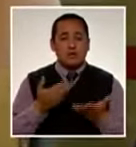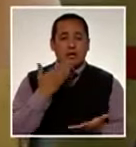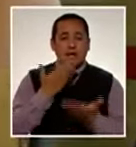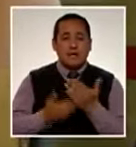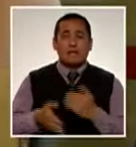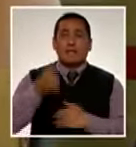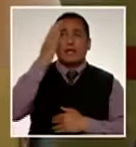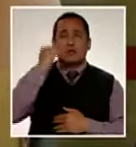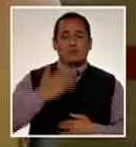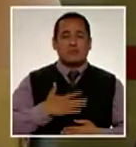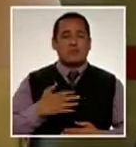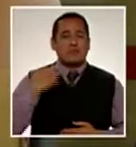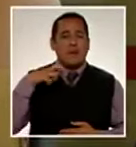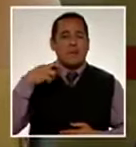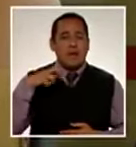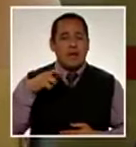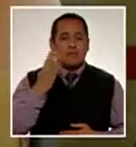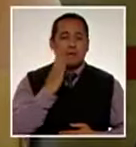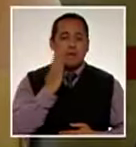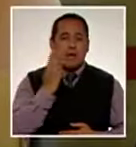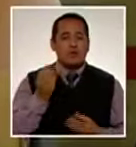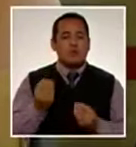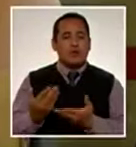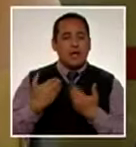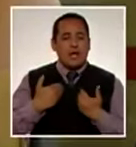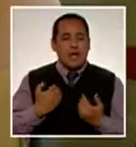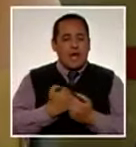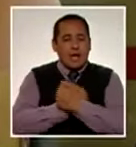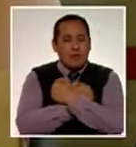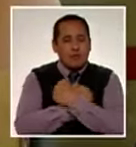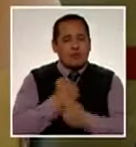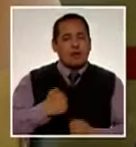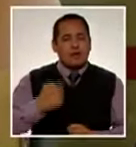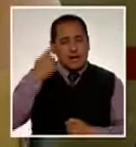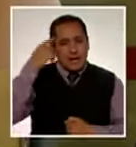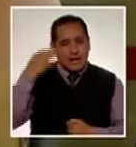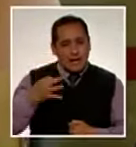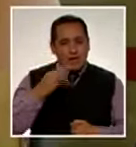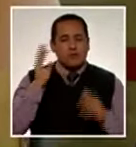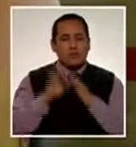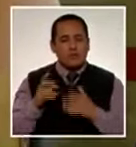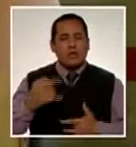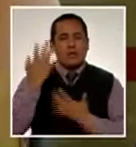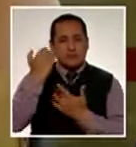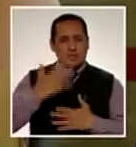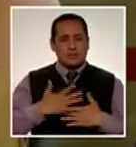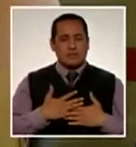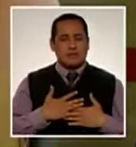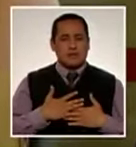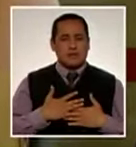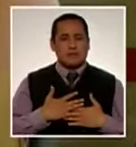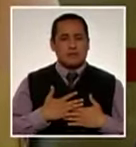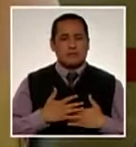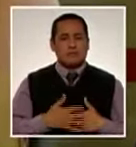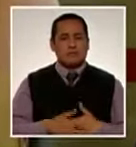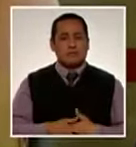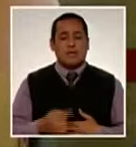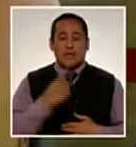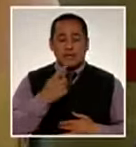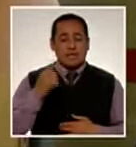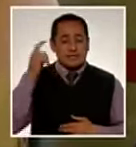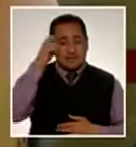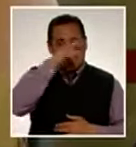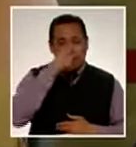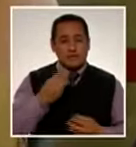parents, pero doy gracias a Dios por mis papás to love me, porque me amaron, to believe in hope. Creyeron y tenía esperanza en mí. It was hard